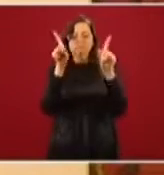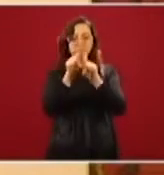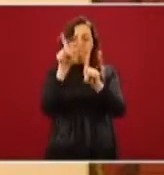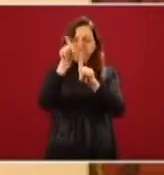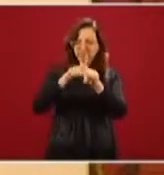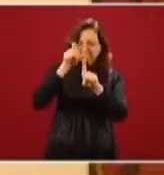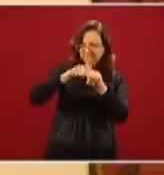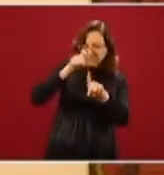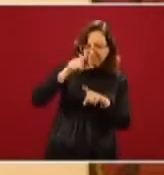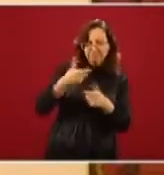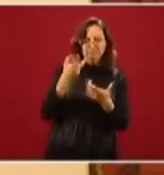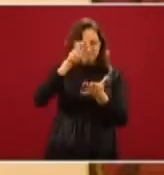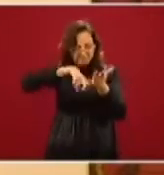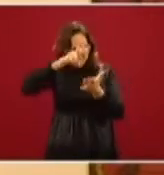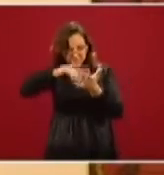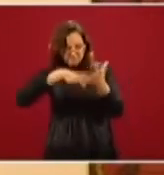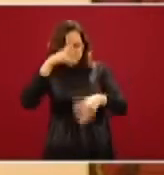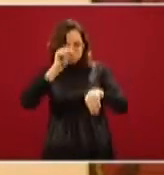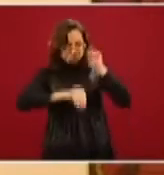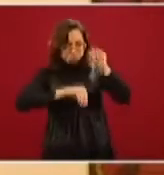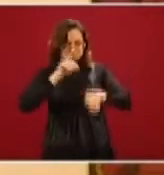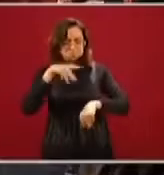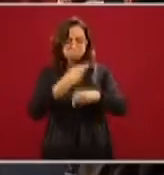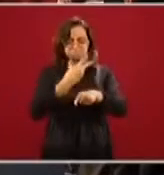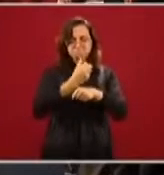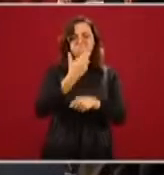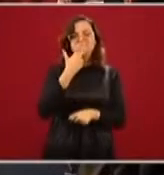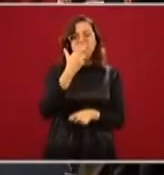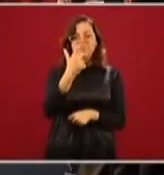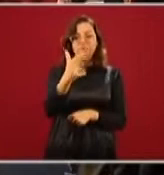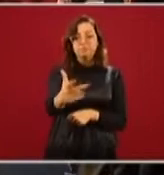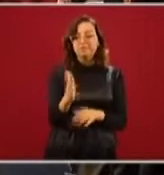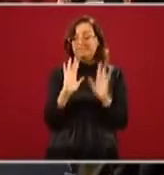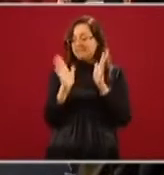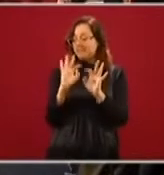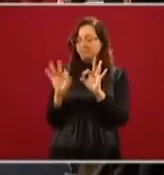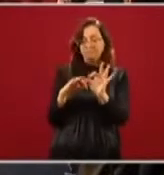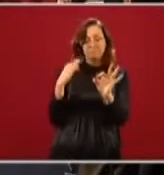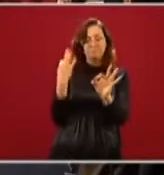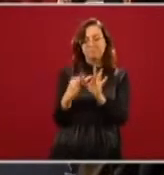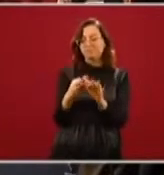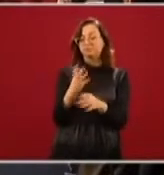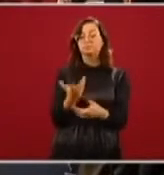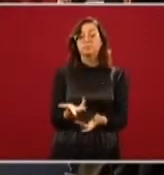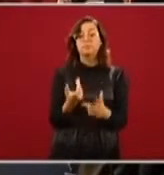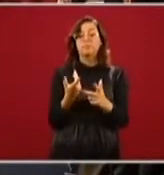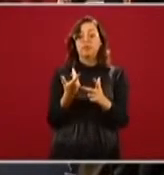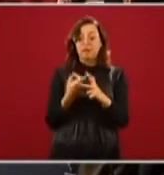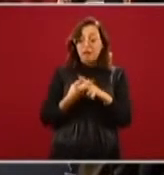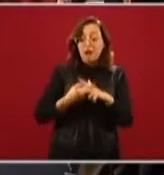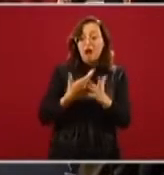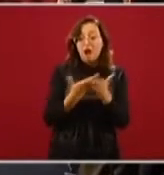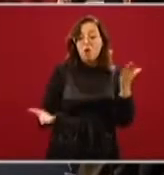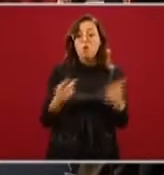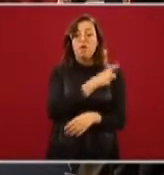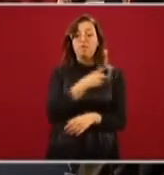han permitido hacerle mejoras al diseño operacional. Este diseño está en su etapa final. Entramos ahora a la etapa de capacitación